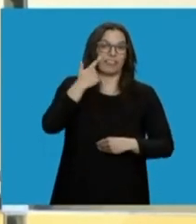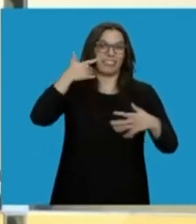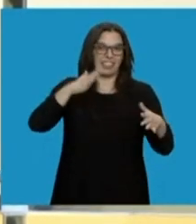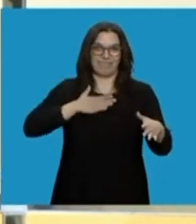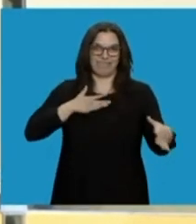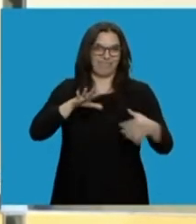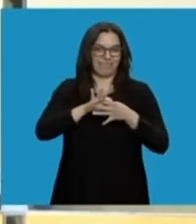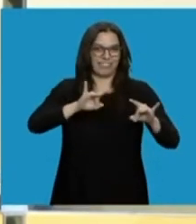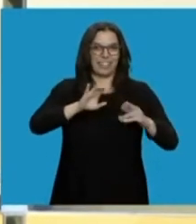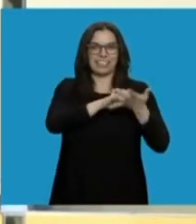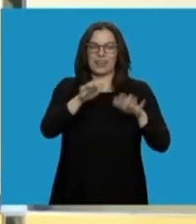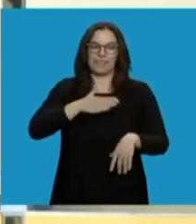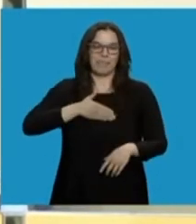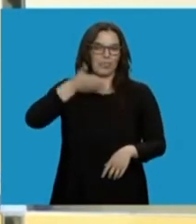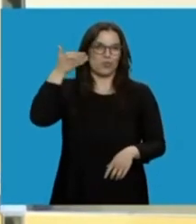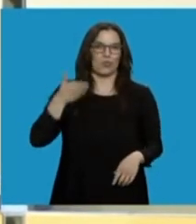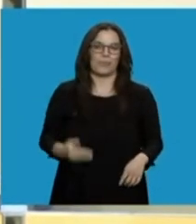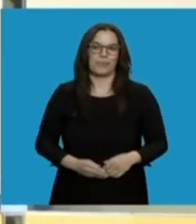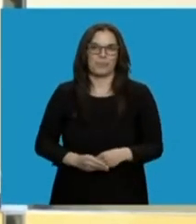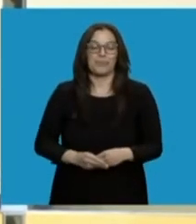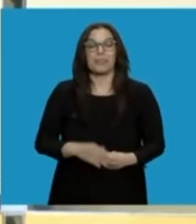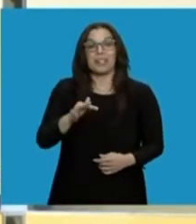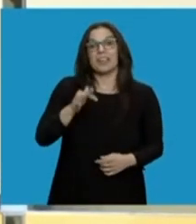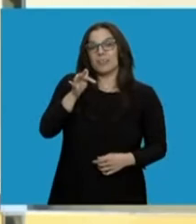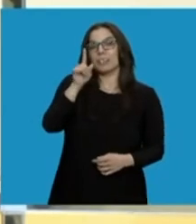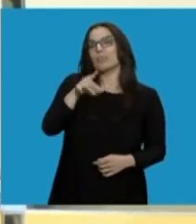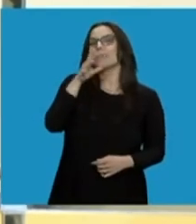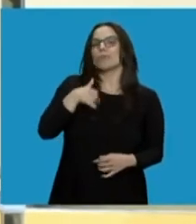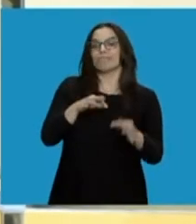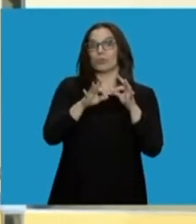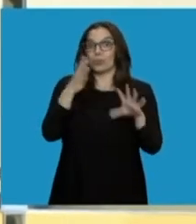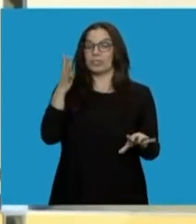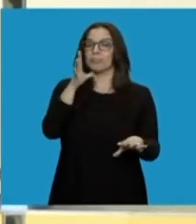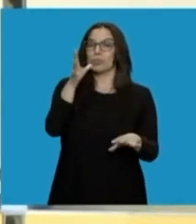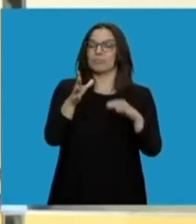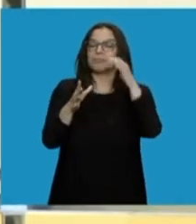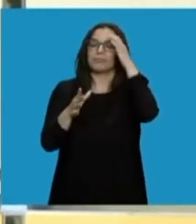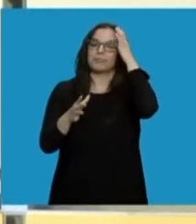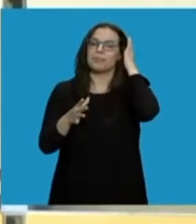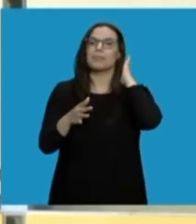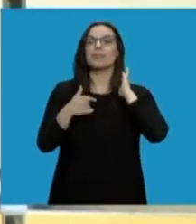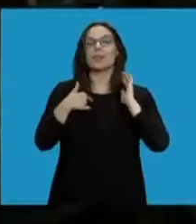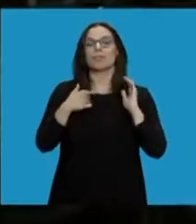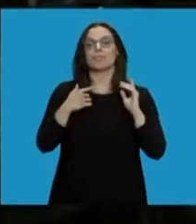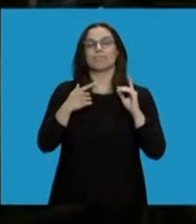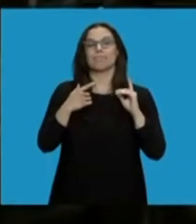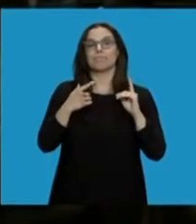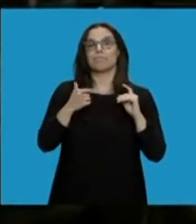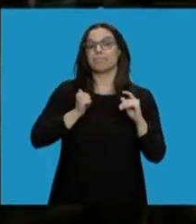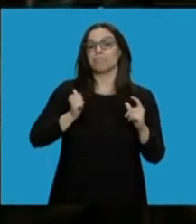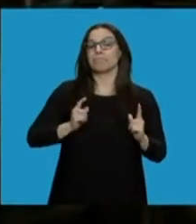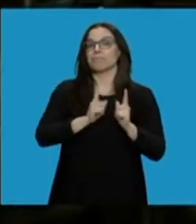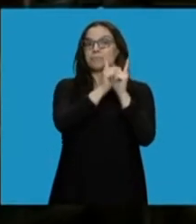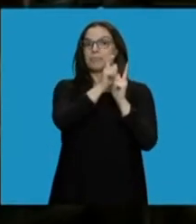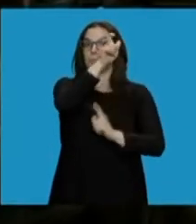sinceramente, de verdad, un orgullo. Y además porque he tenido la suerte de coincidir con alguien a quien admiro mucho y